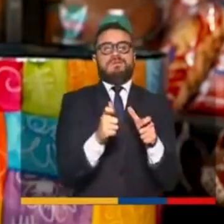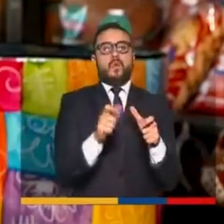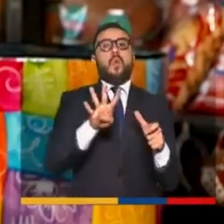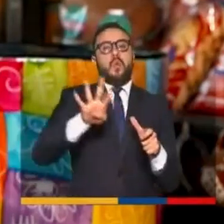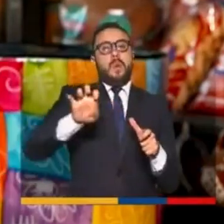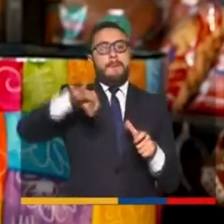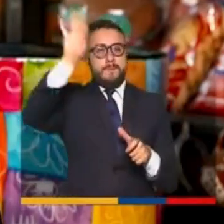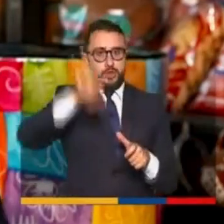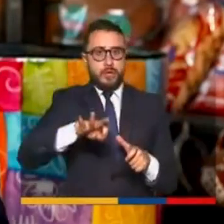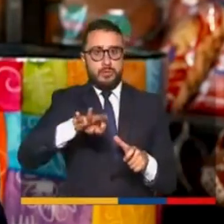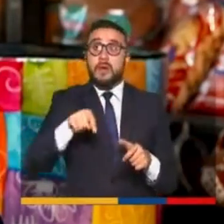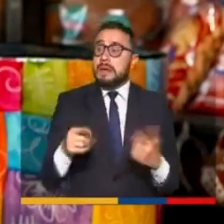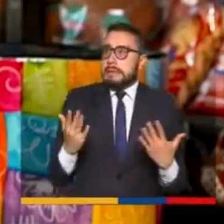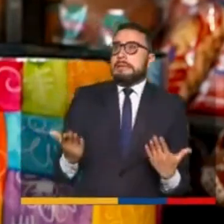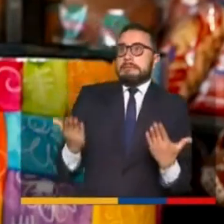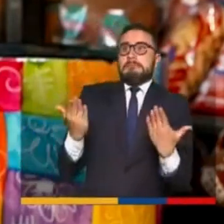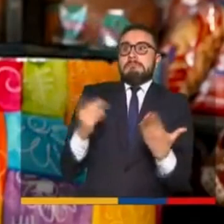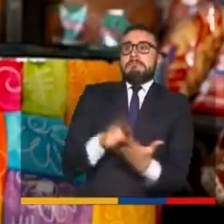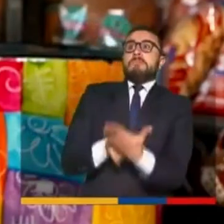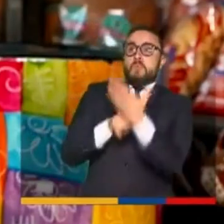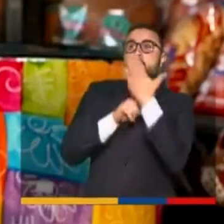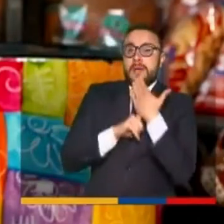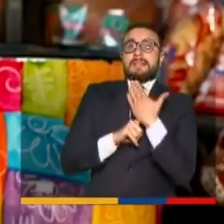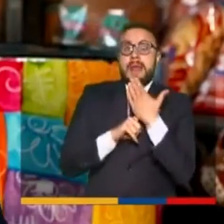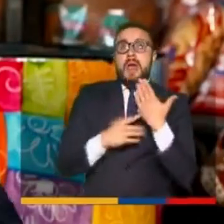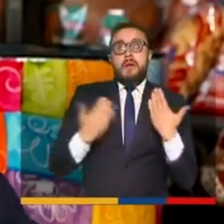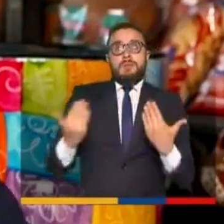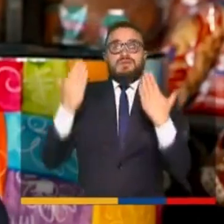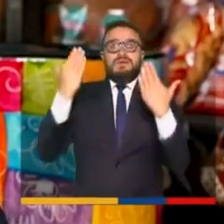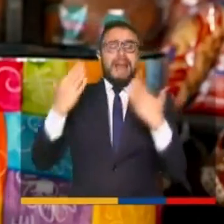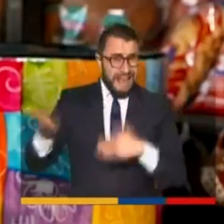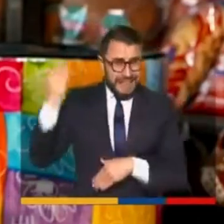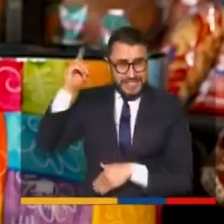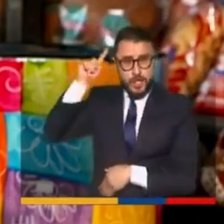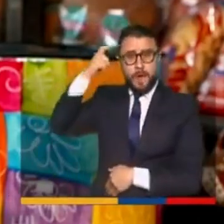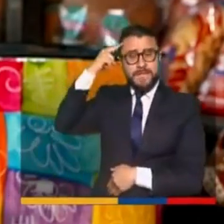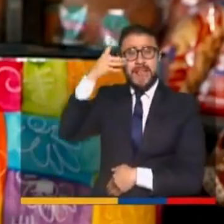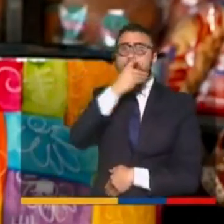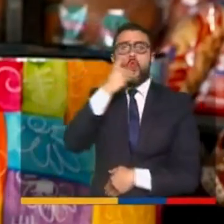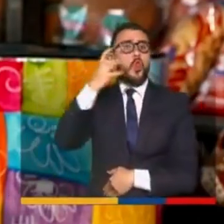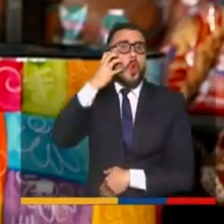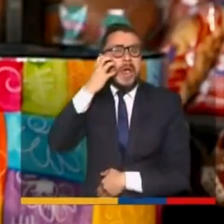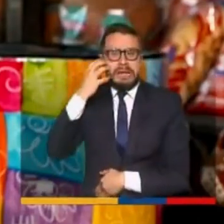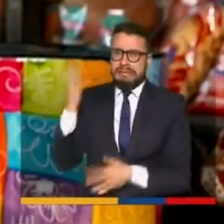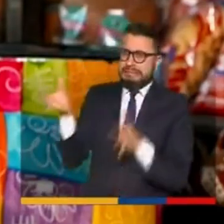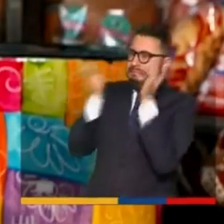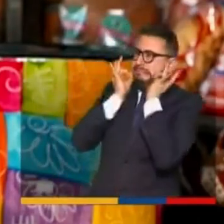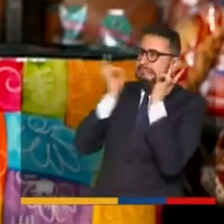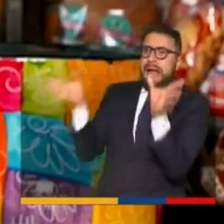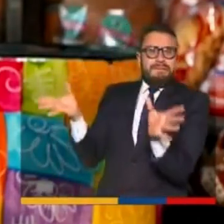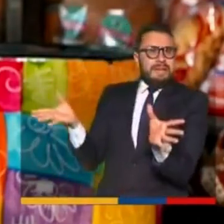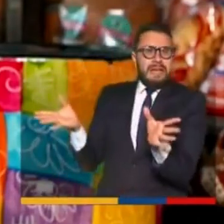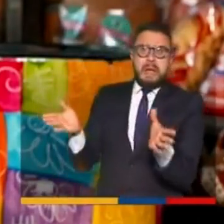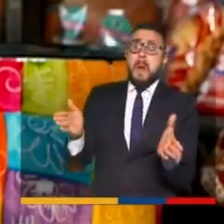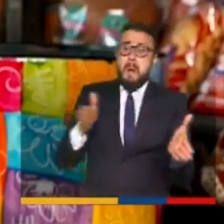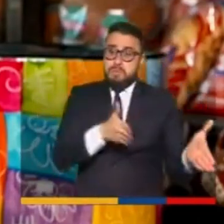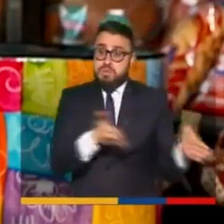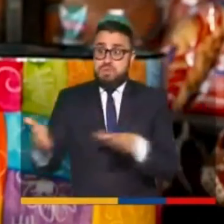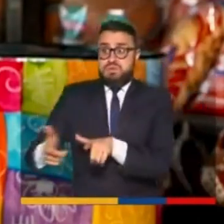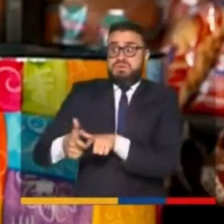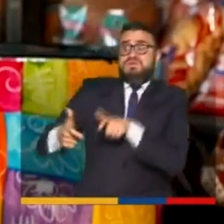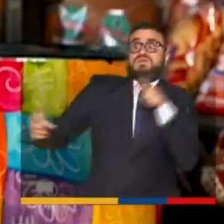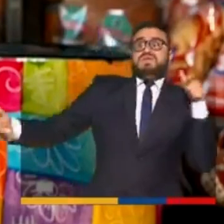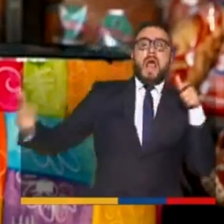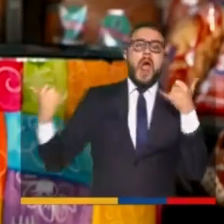salud. Fue terrible en el gobierno de Duque, se incrementó sustancialmente, pero hoy podemos decir con